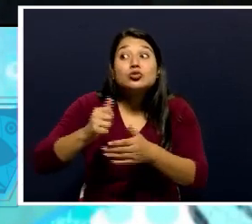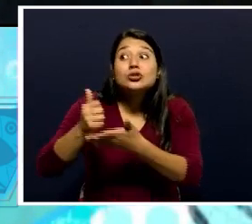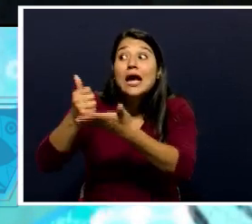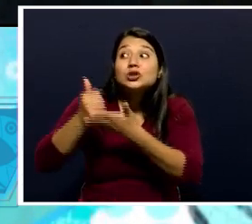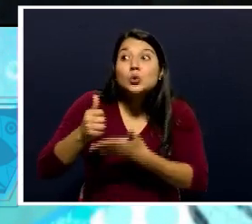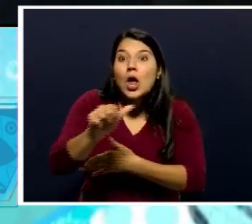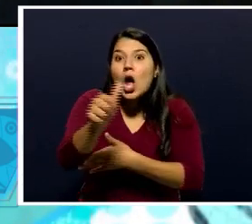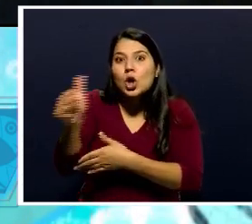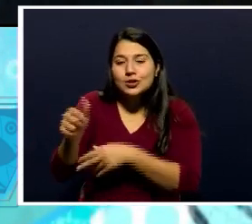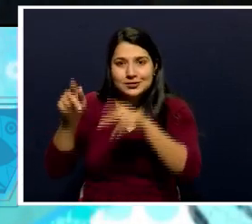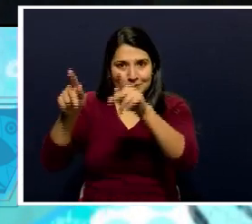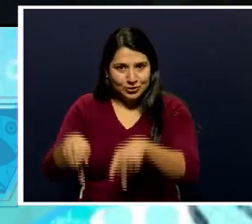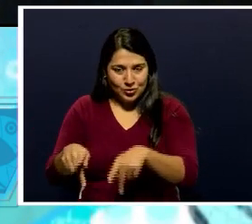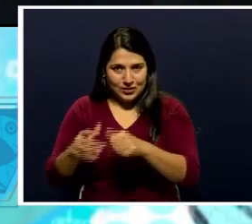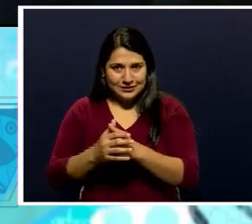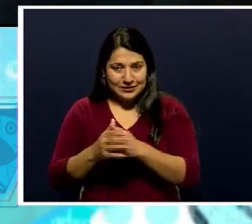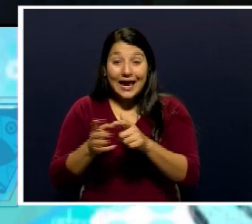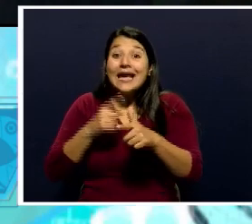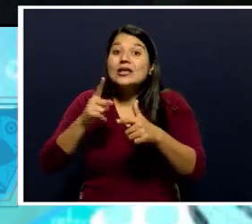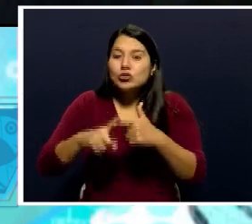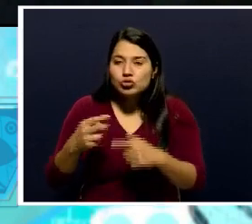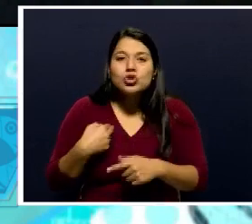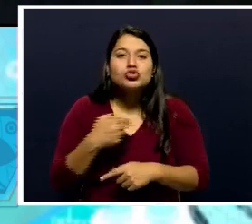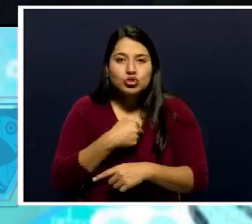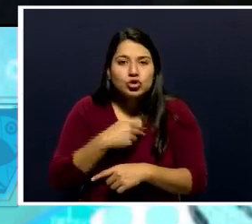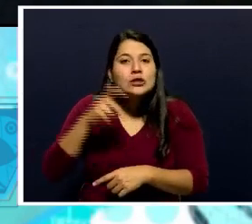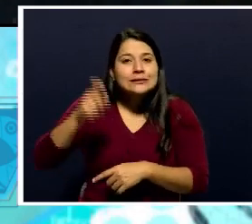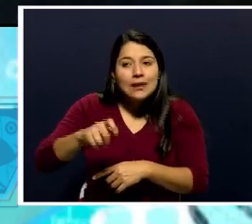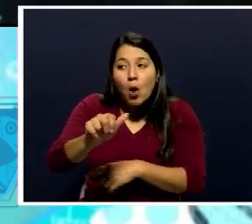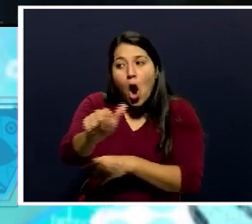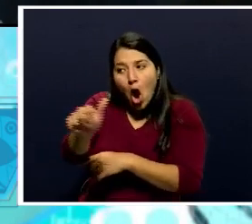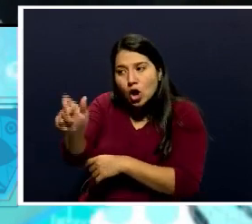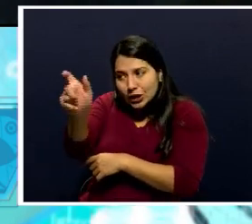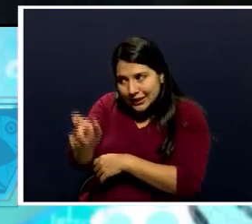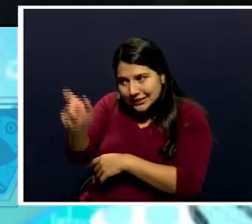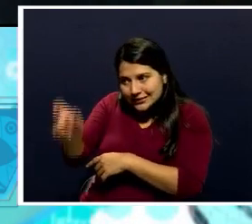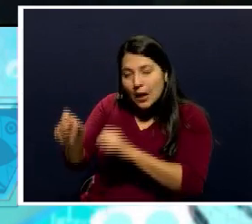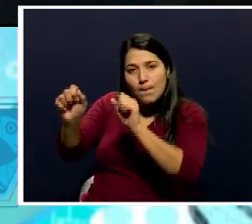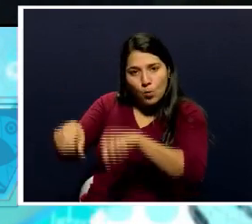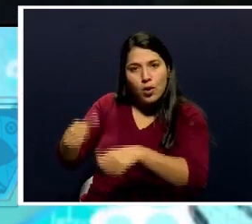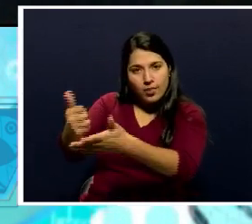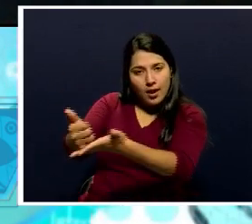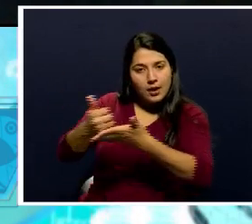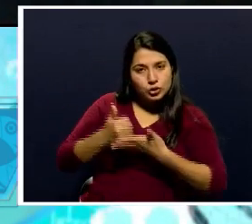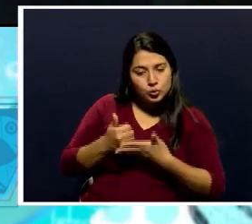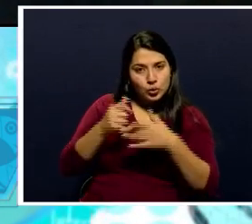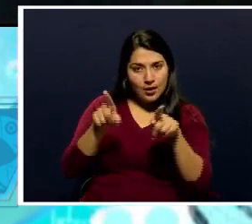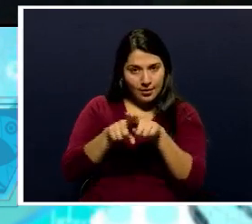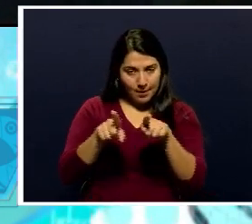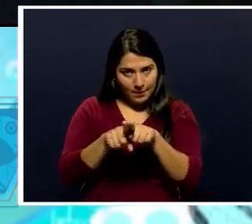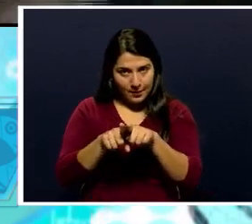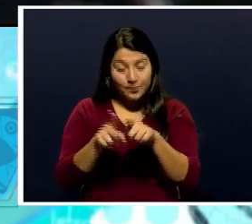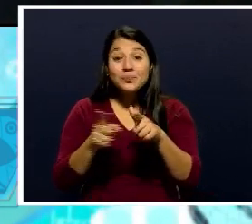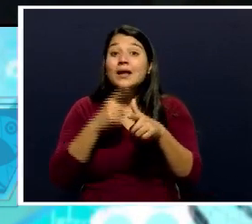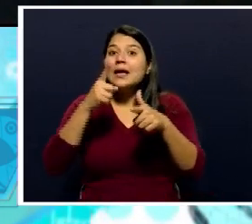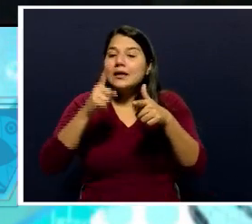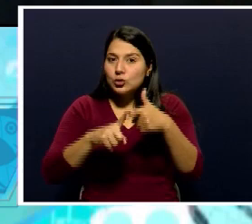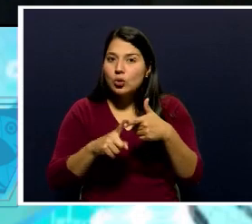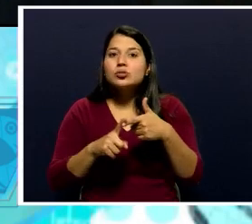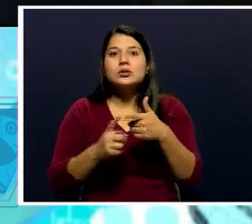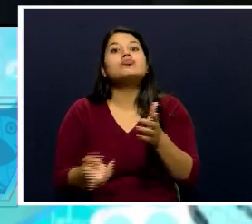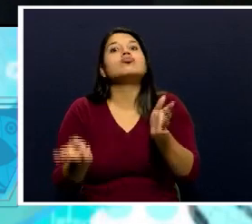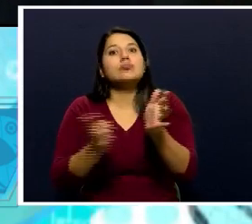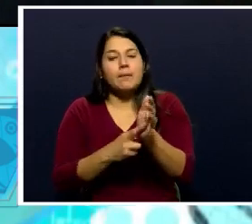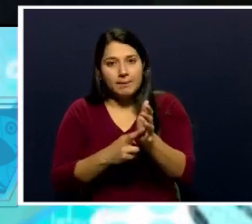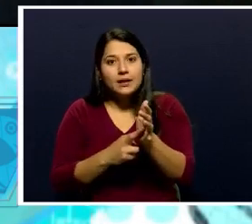de otro, ¿verdad? Y entonces necesitamos que ese otro esté en condición de darnos esa ayuda. Por lo tanto,